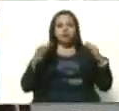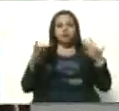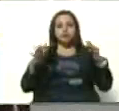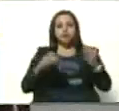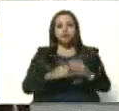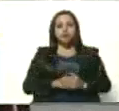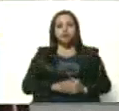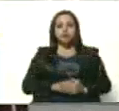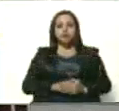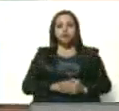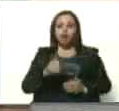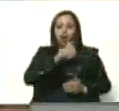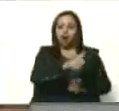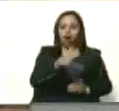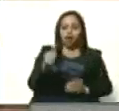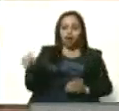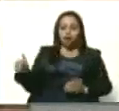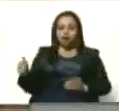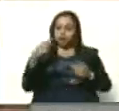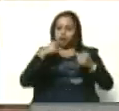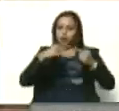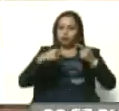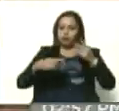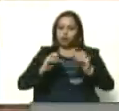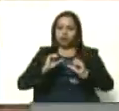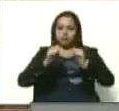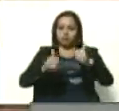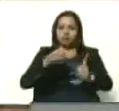Y cada uno de esos elementos,